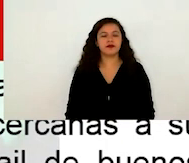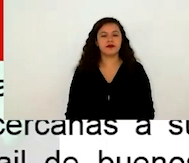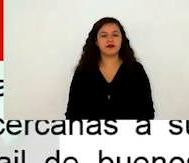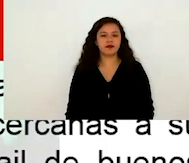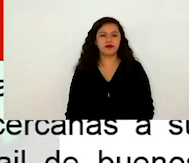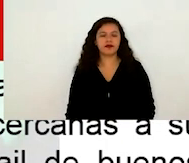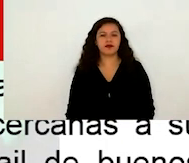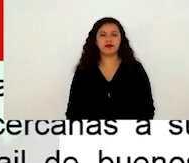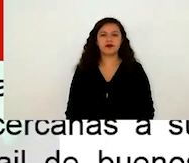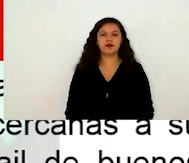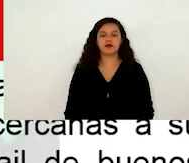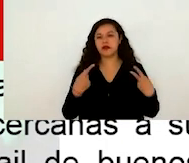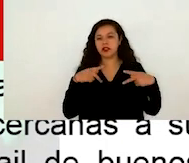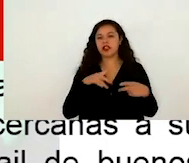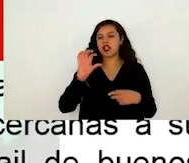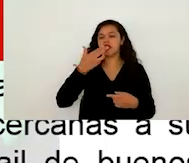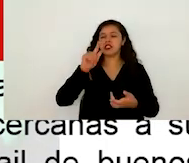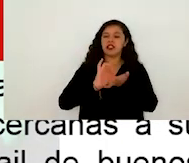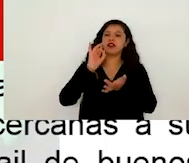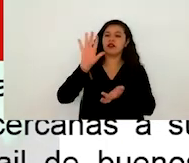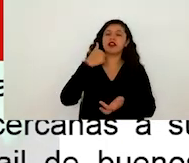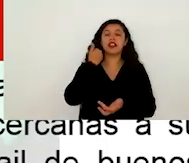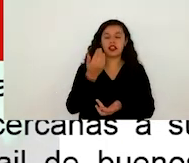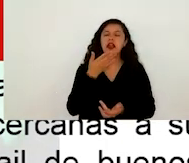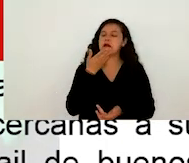o sea alguien me lo quiere es que viene en el char perfecto